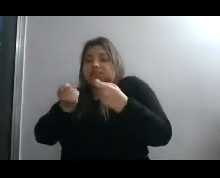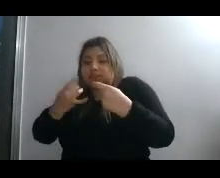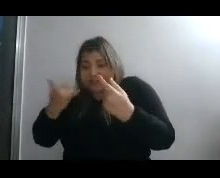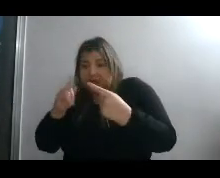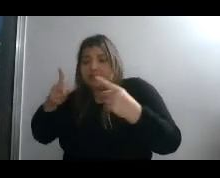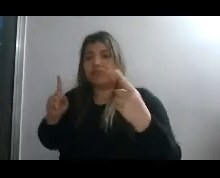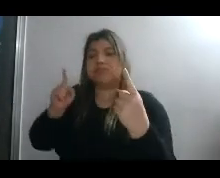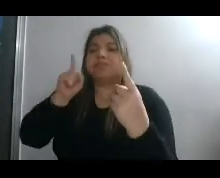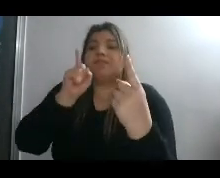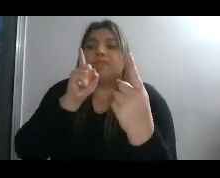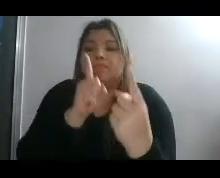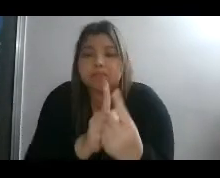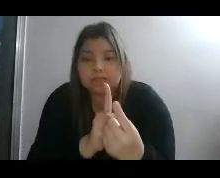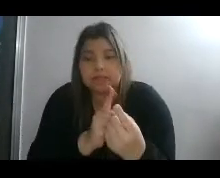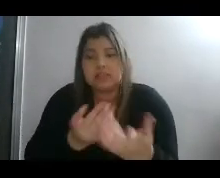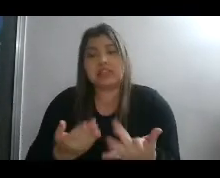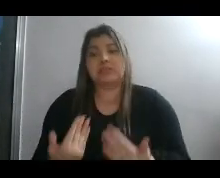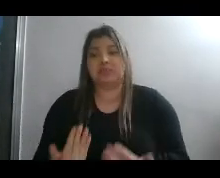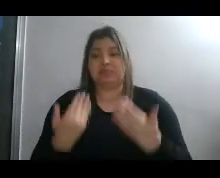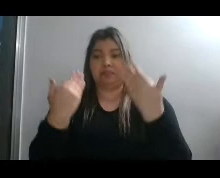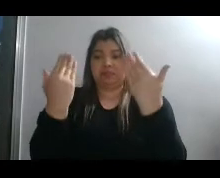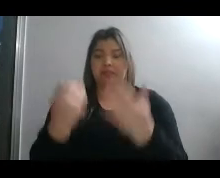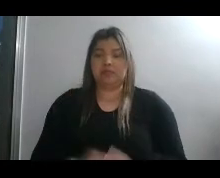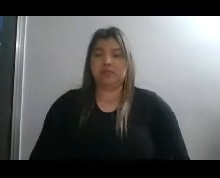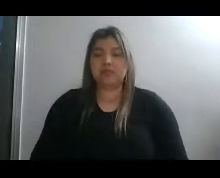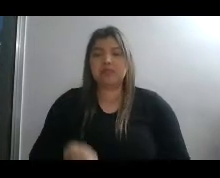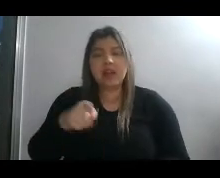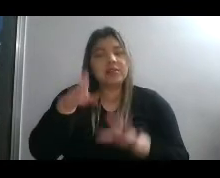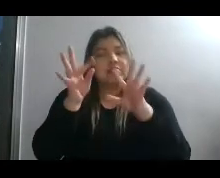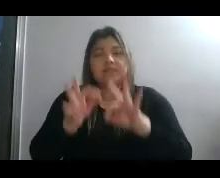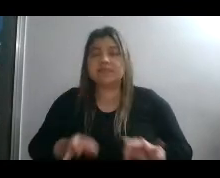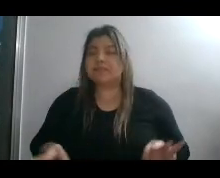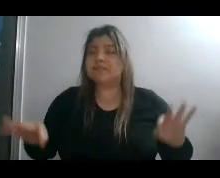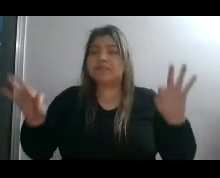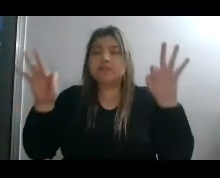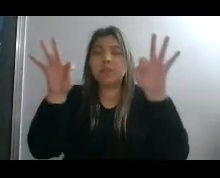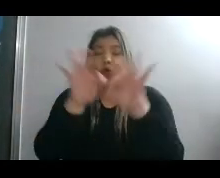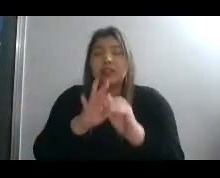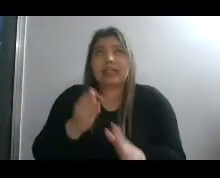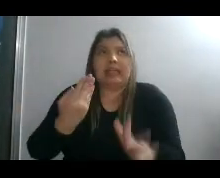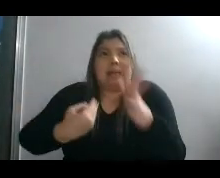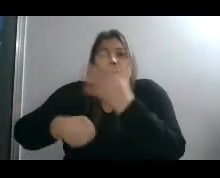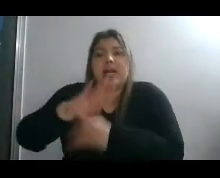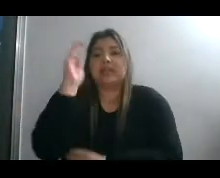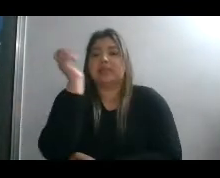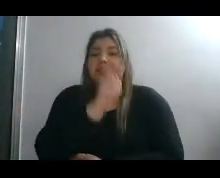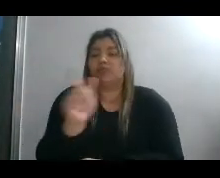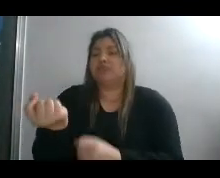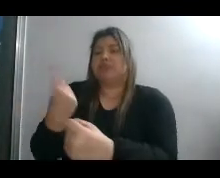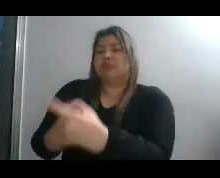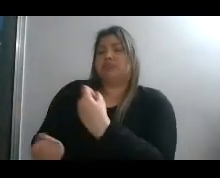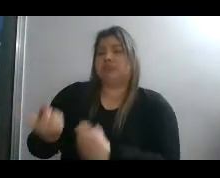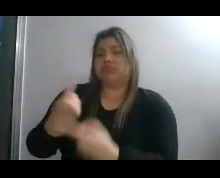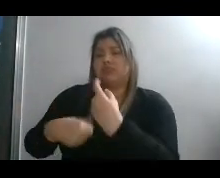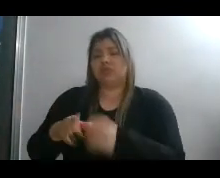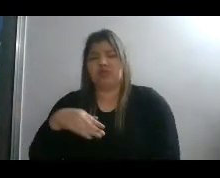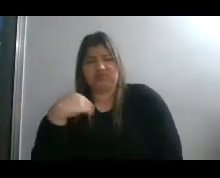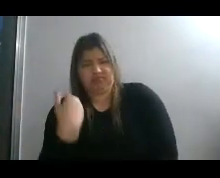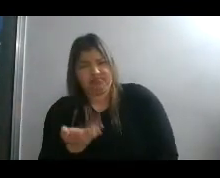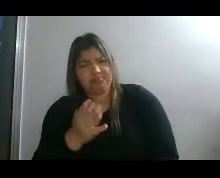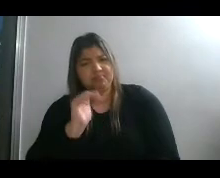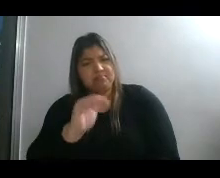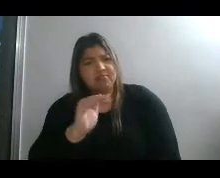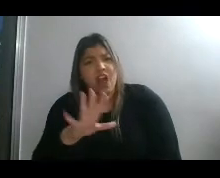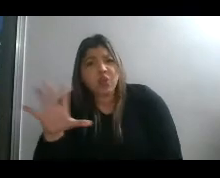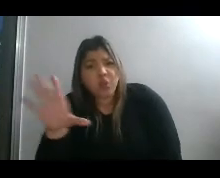de seguridad. ¿Qué es importante que tenemos en cuenta y cuál es la pregunta que siempre nos hacen en este espacio? Noelia, todos deben tener careta